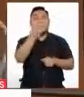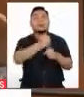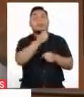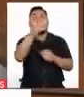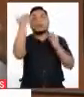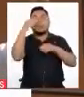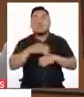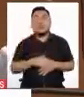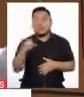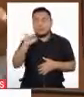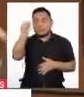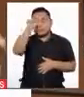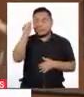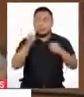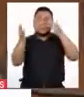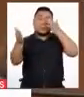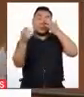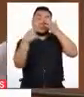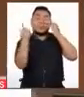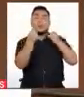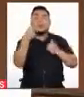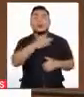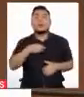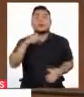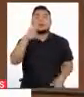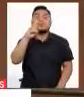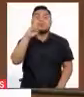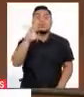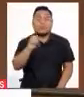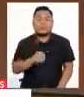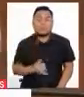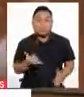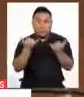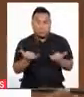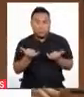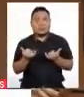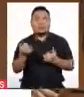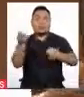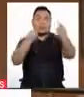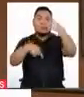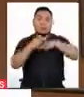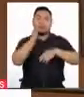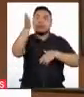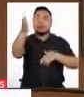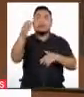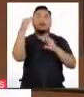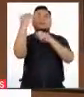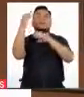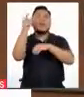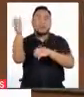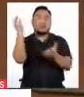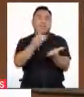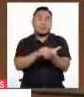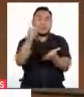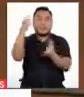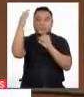el día sábado y domingo estuvo el ministro Rolfo Sánchez, ministro de Vivienda. Hoy día ha vuelto a ir a Piura, porque Piura es una región